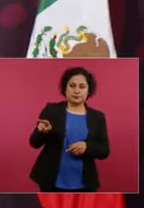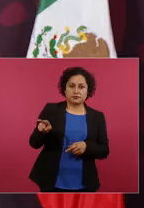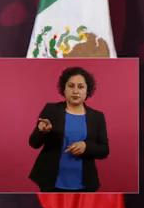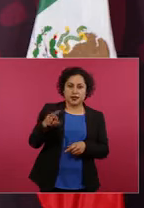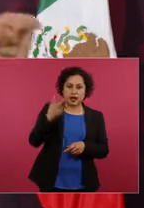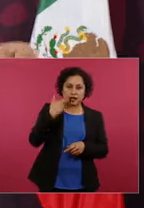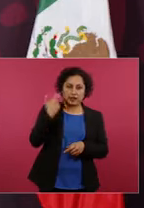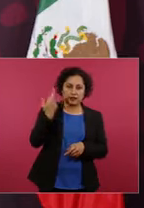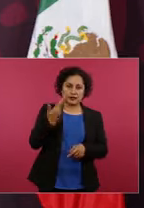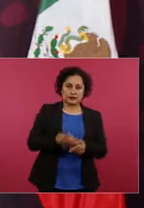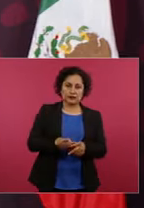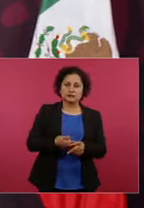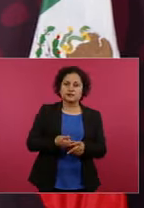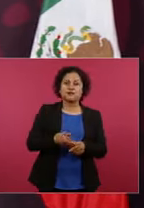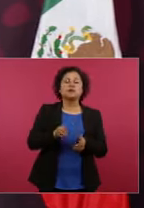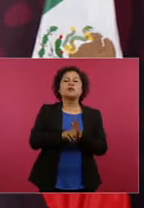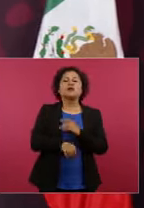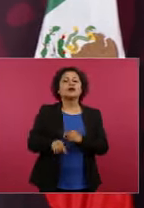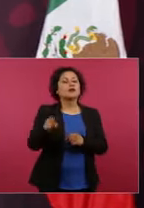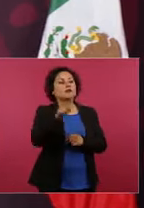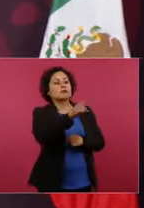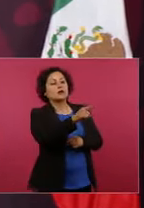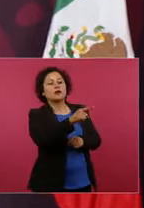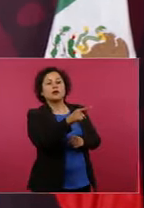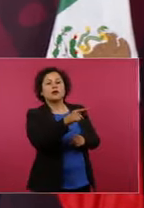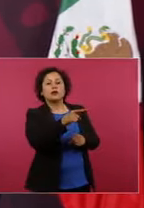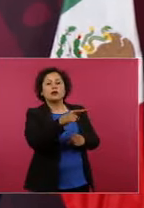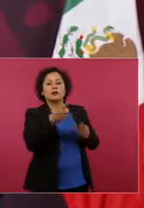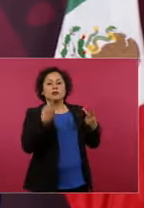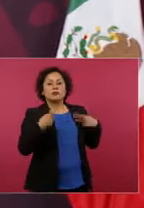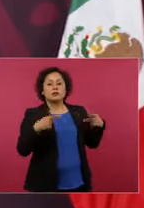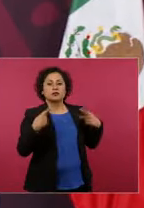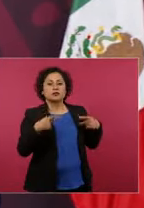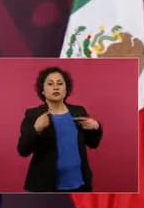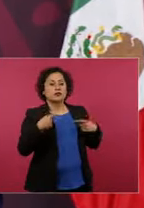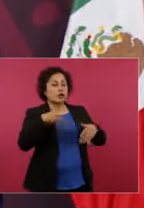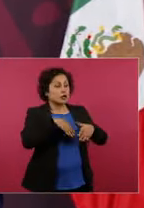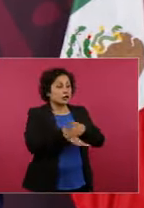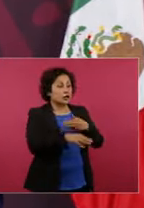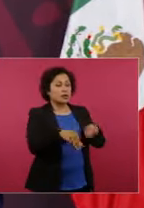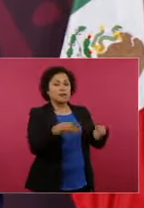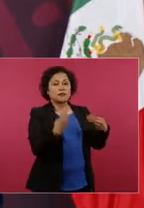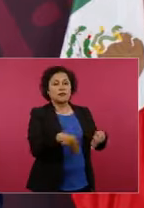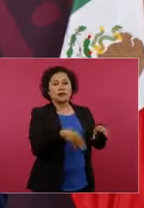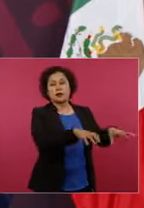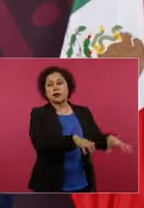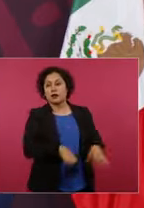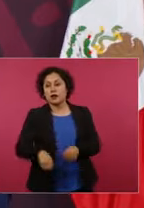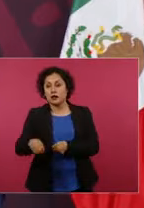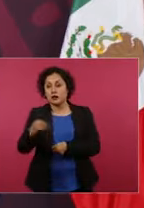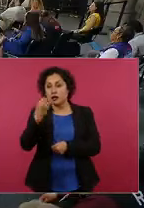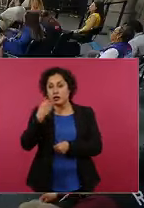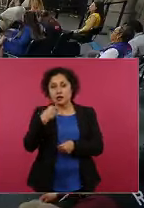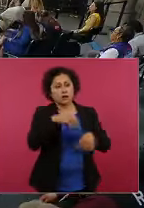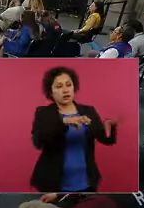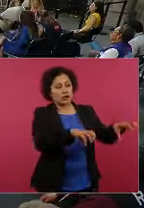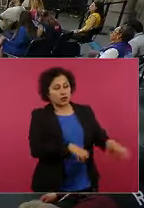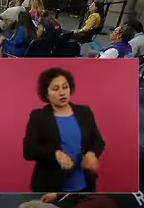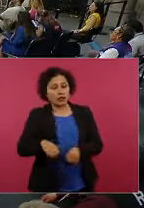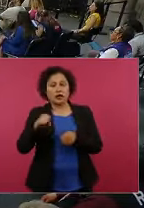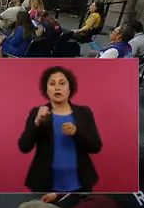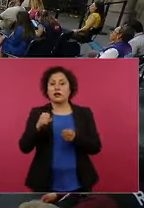el que se roba una bolsa en el mercado, el que se roba una gallina, el que se roba un cilindro de gas, el que se